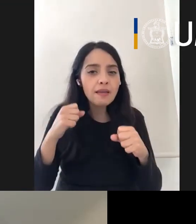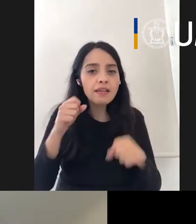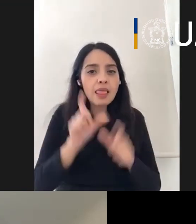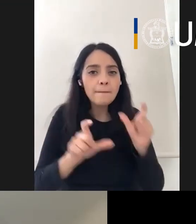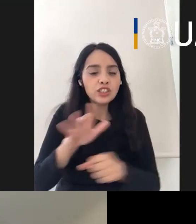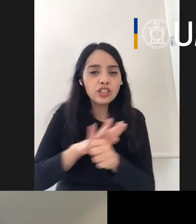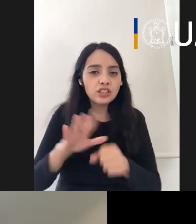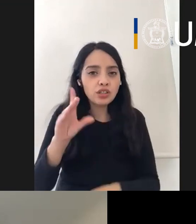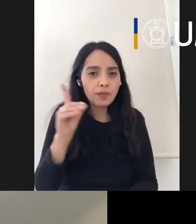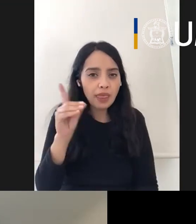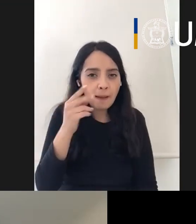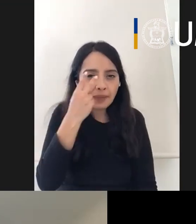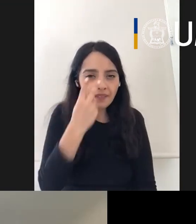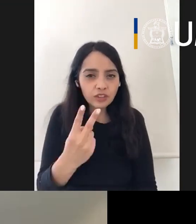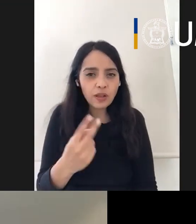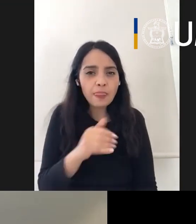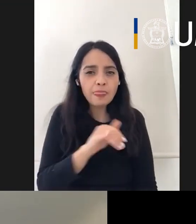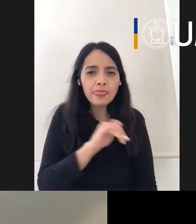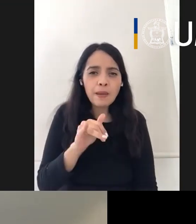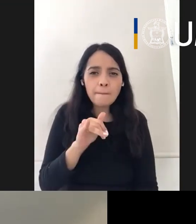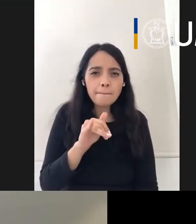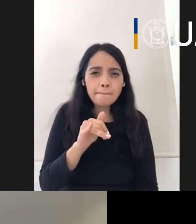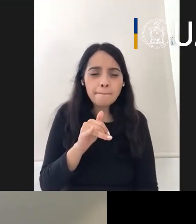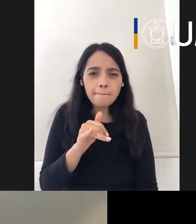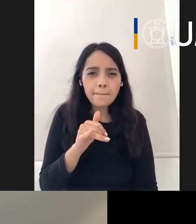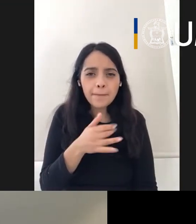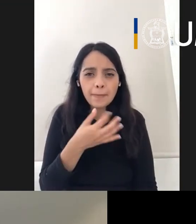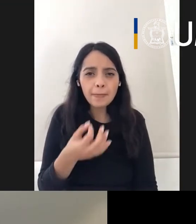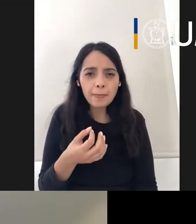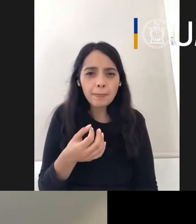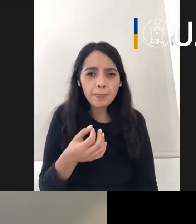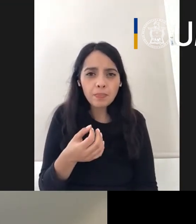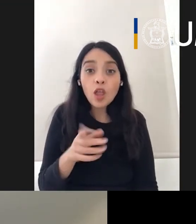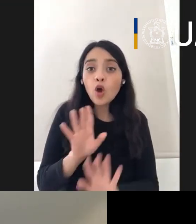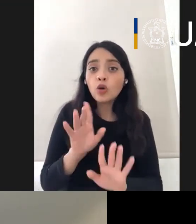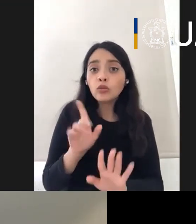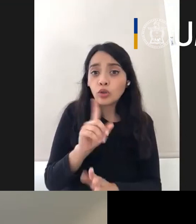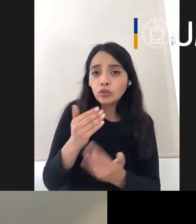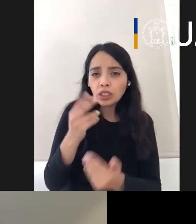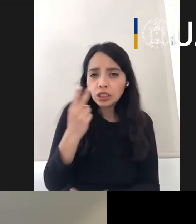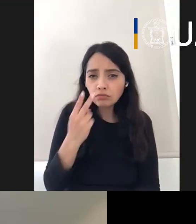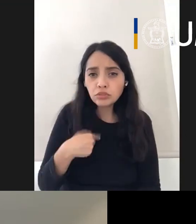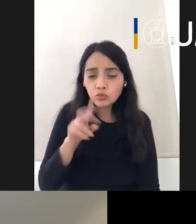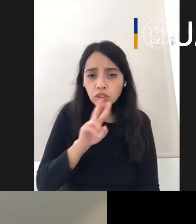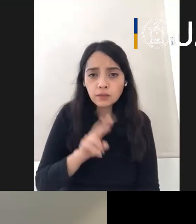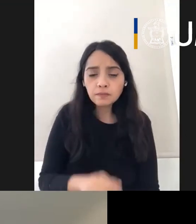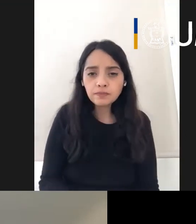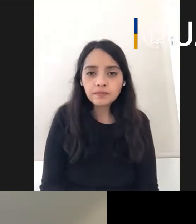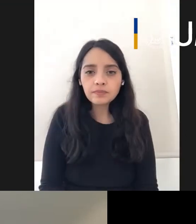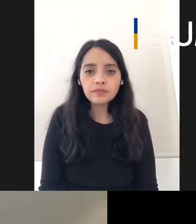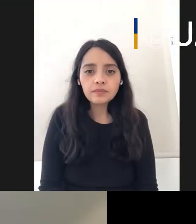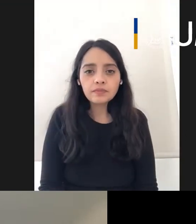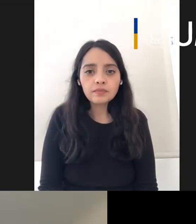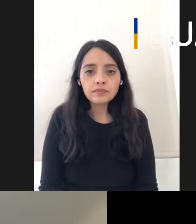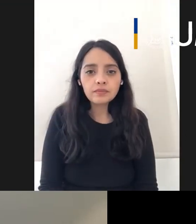unas clasificaciones que no sé si será necesario que te las lea. No, las estoy viendo. Sí. Vale. Sí, esta clasificación